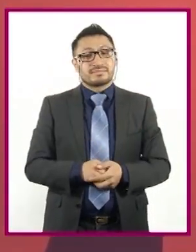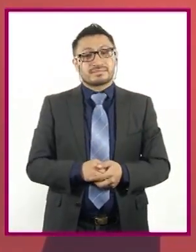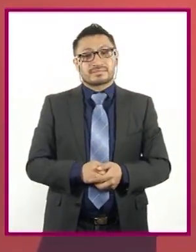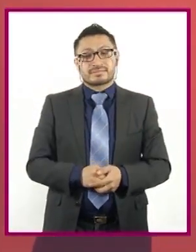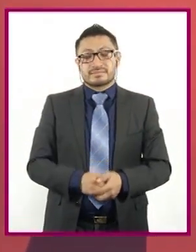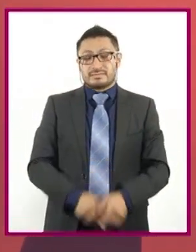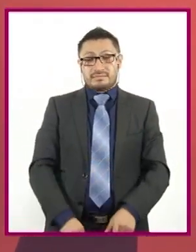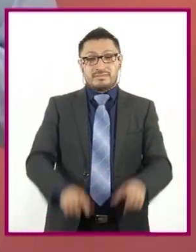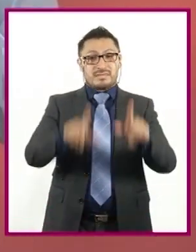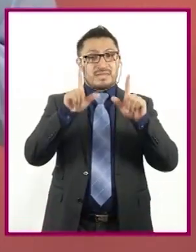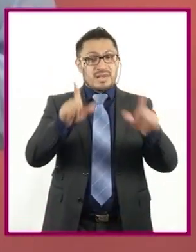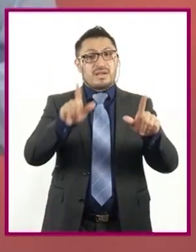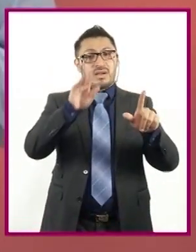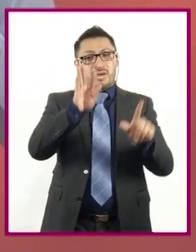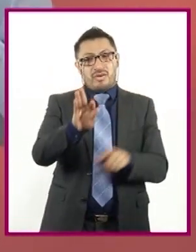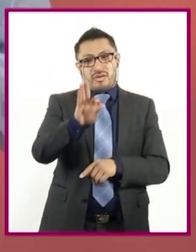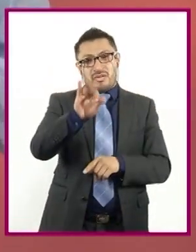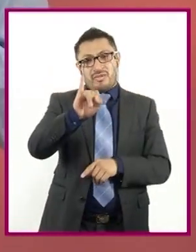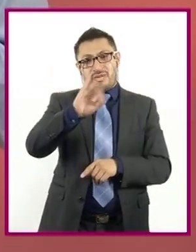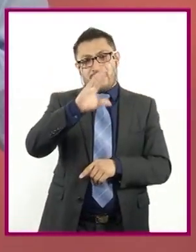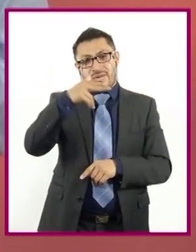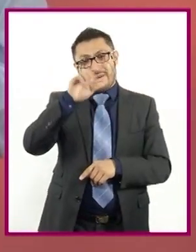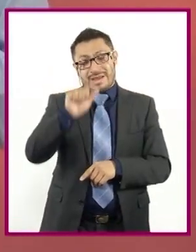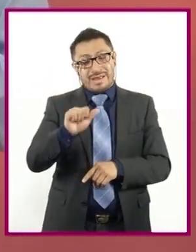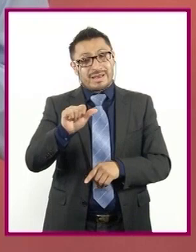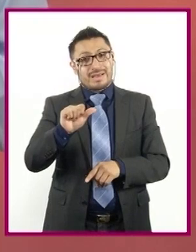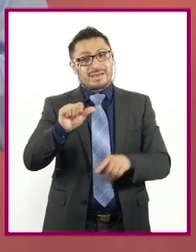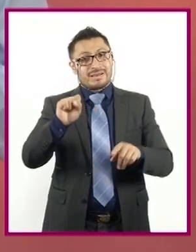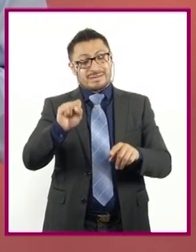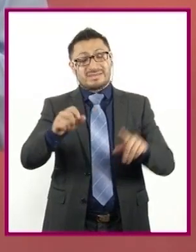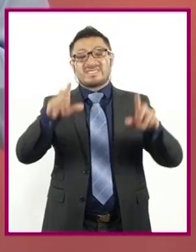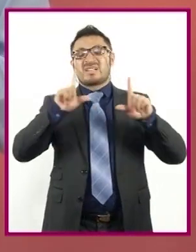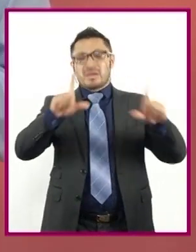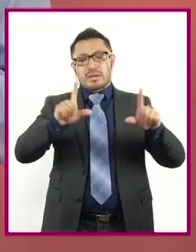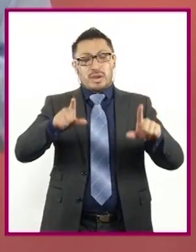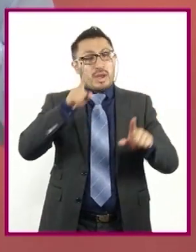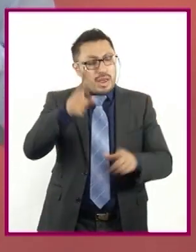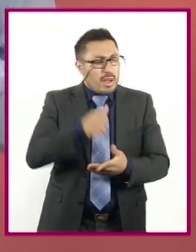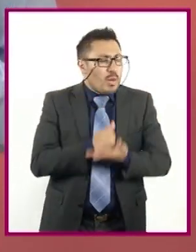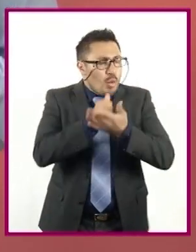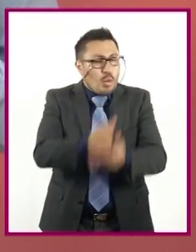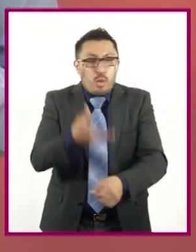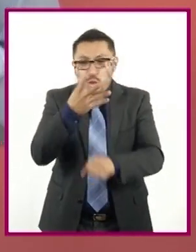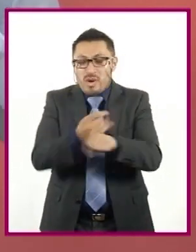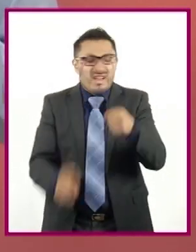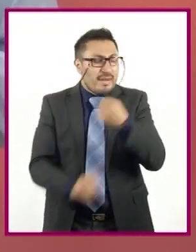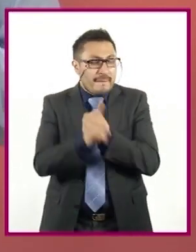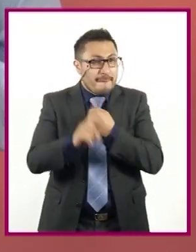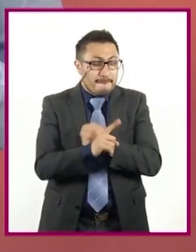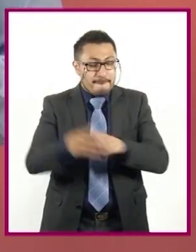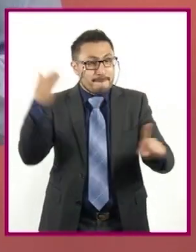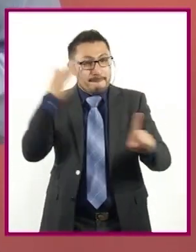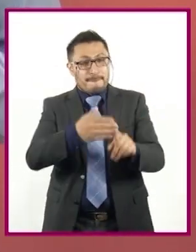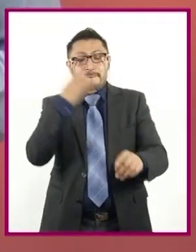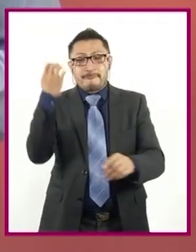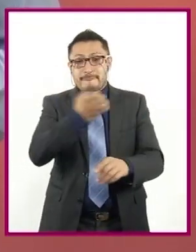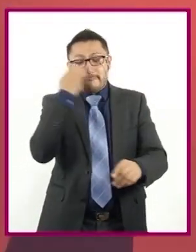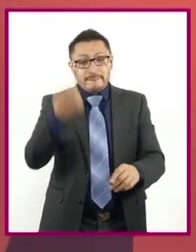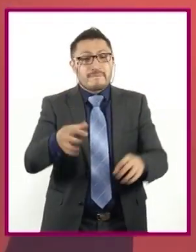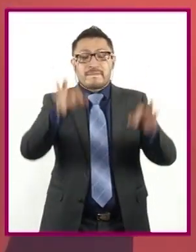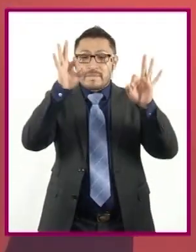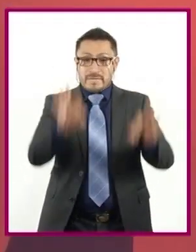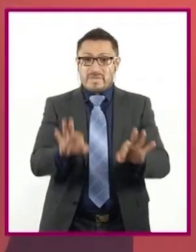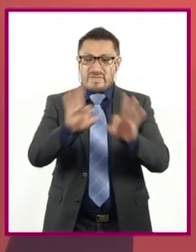Las fichas los ayudarán a resolver muy diversos retos y propósitos académicos de manera más